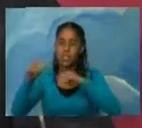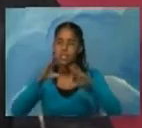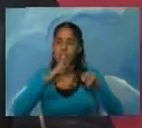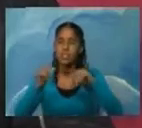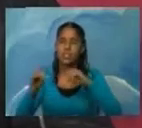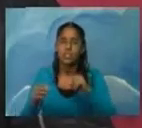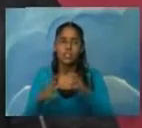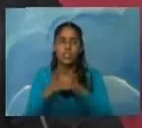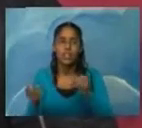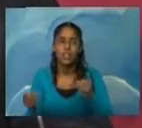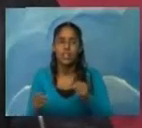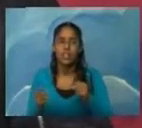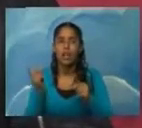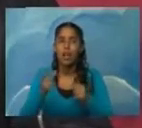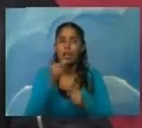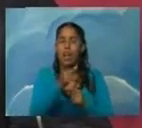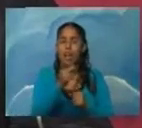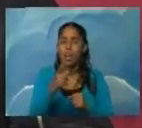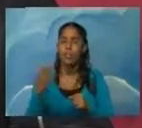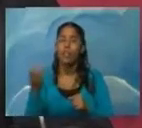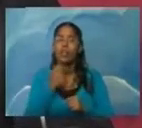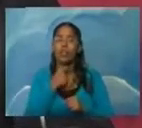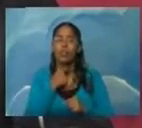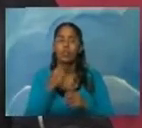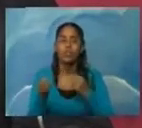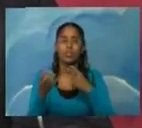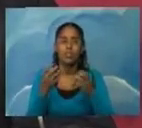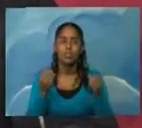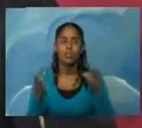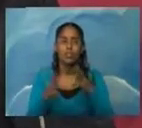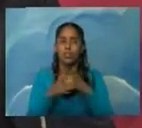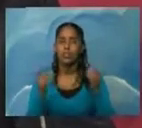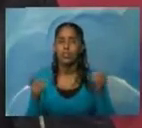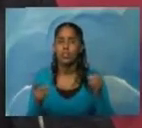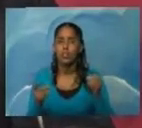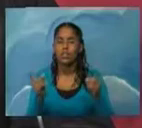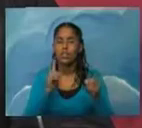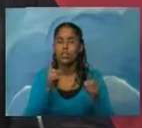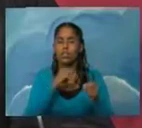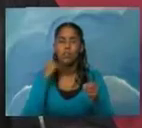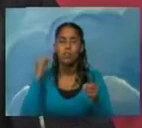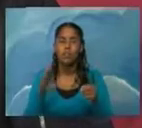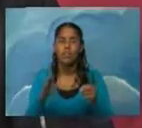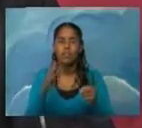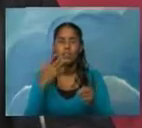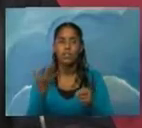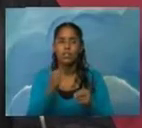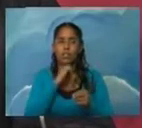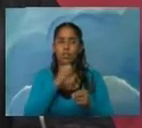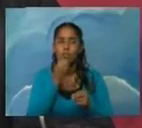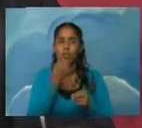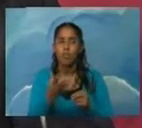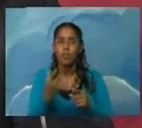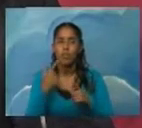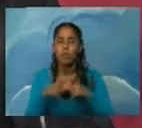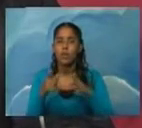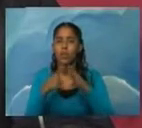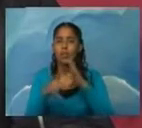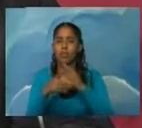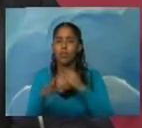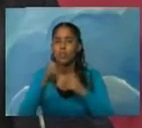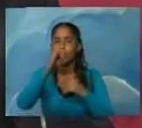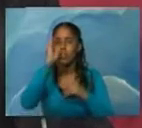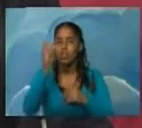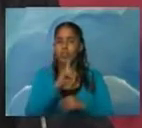Y a la gente les gusta mucho. Por ejemplo, langostino y eso no mata. Eso es bueno. Pero hay cosas que Dios